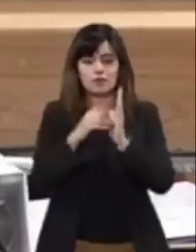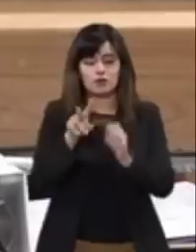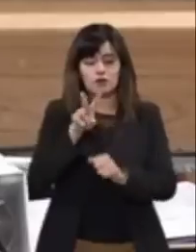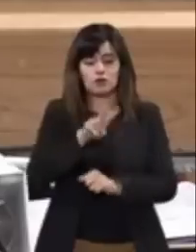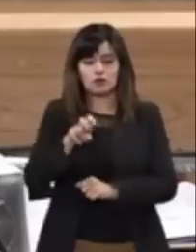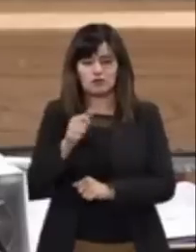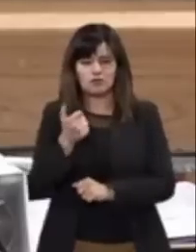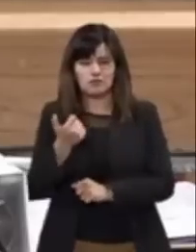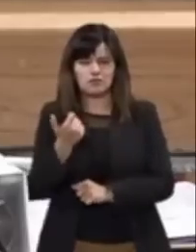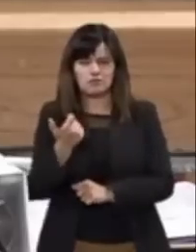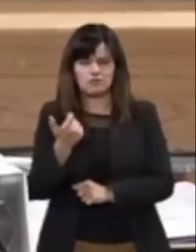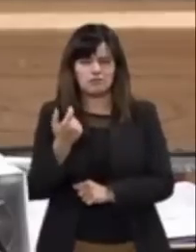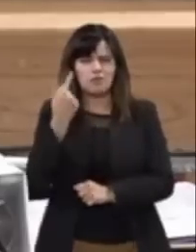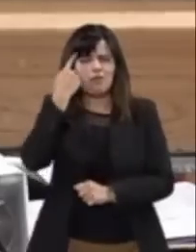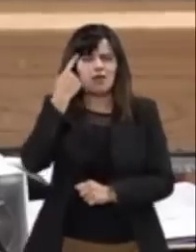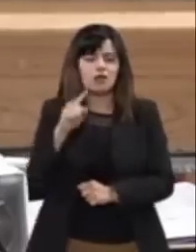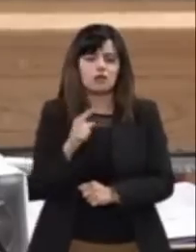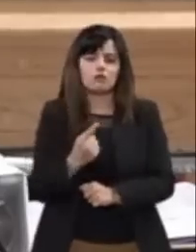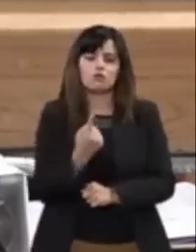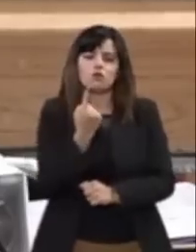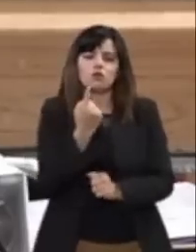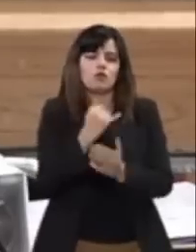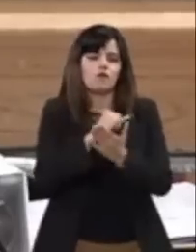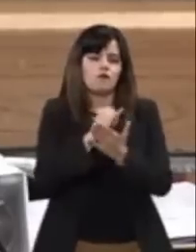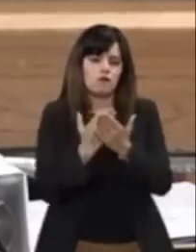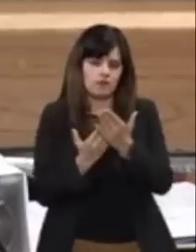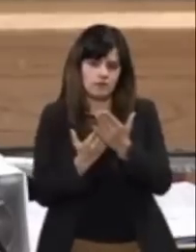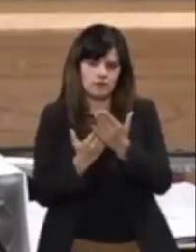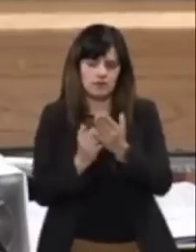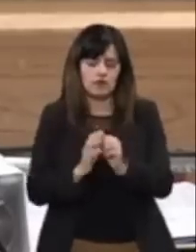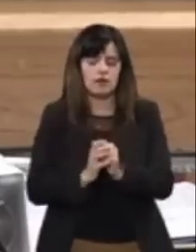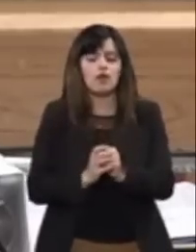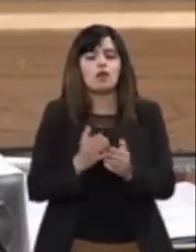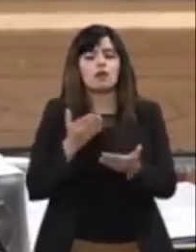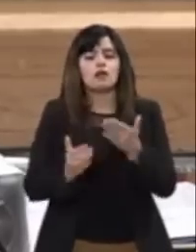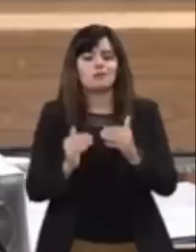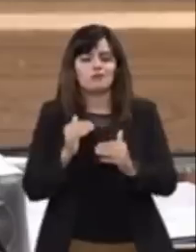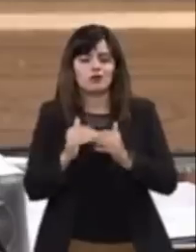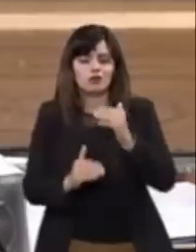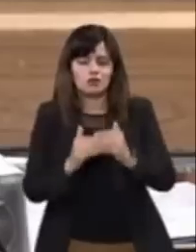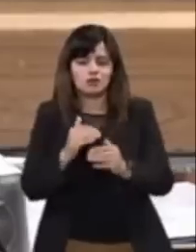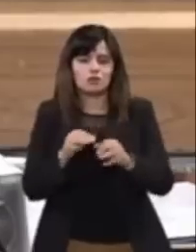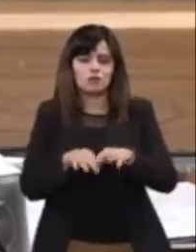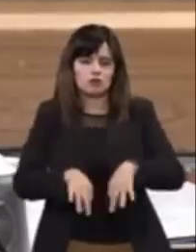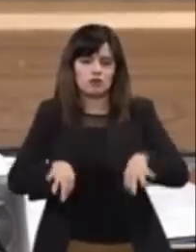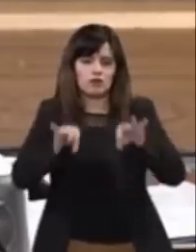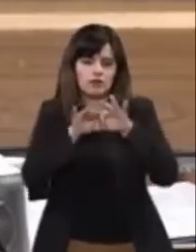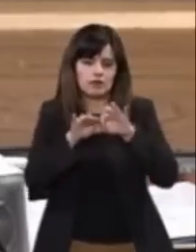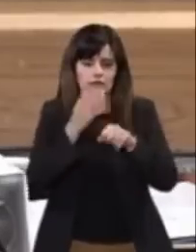$4,460,200 para un informe. Servicio de asesoría relativa a documentación de procesos relevantes y memorias,